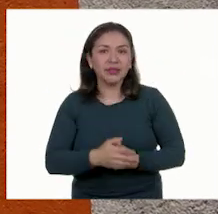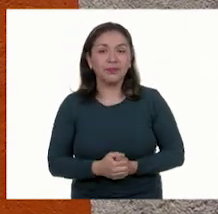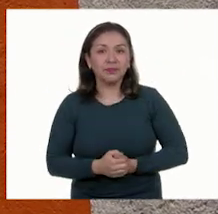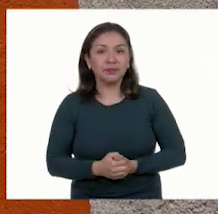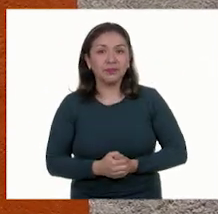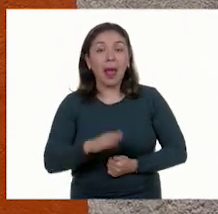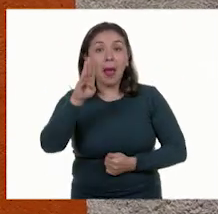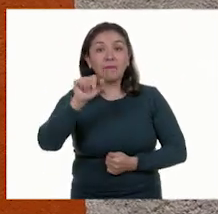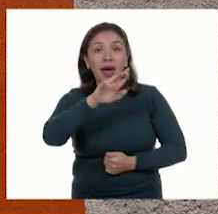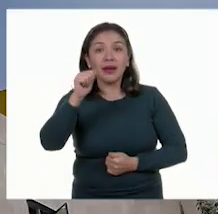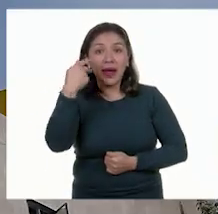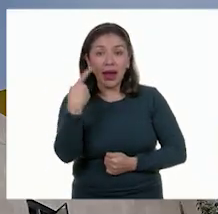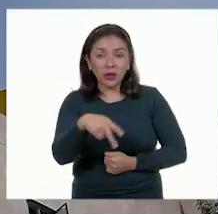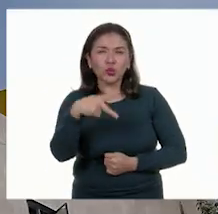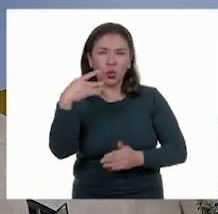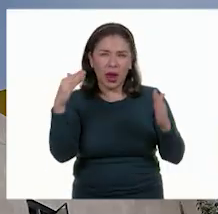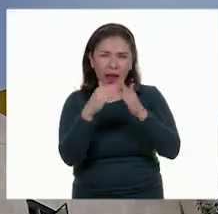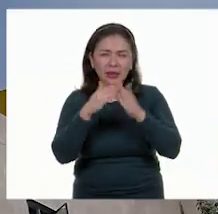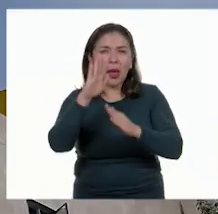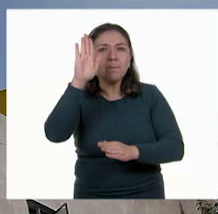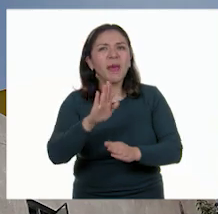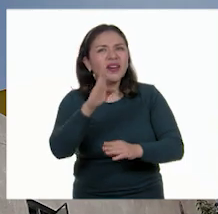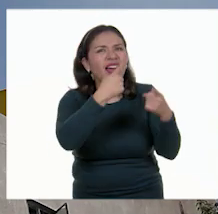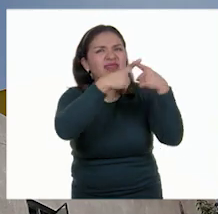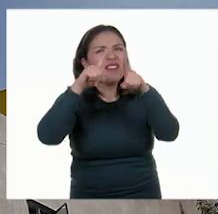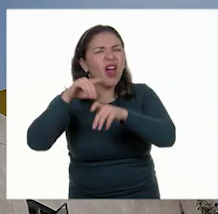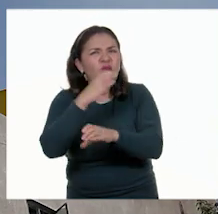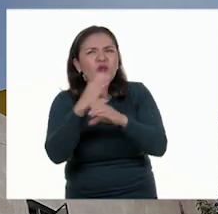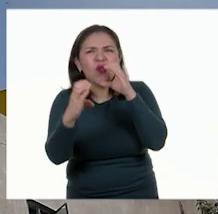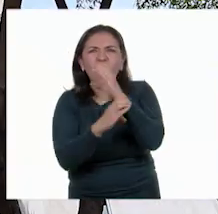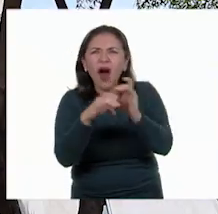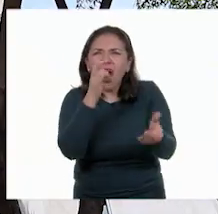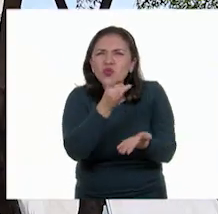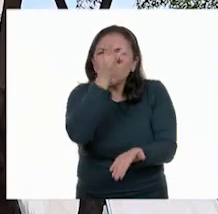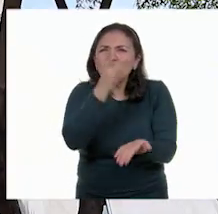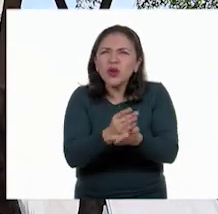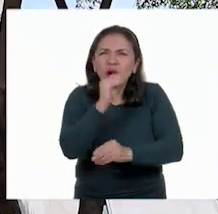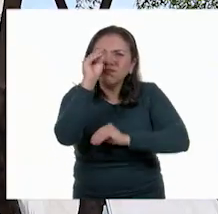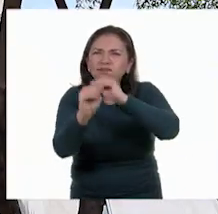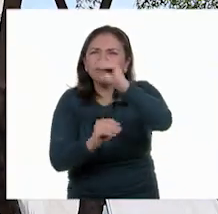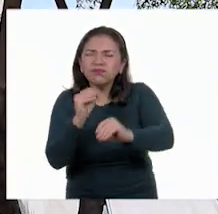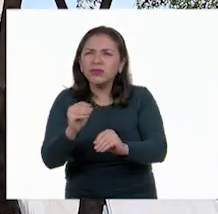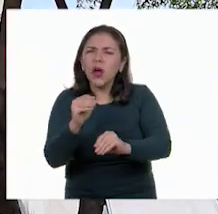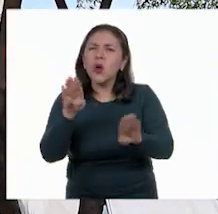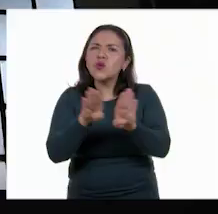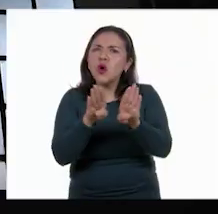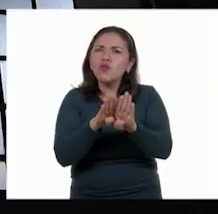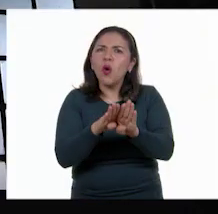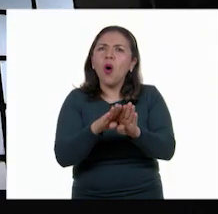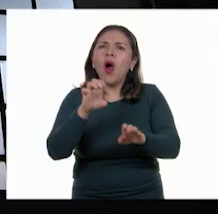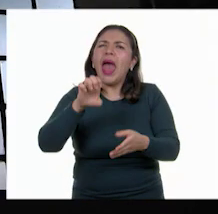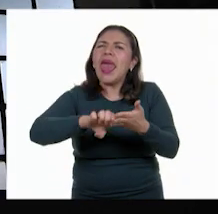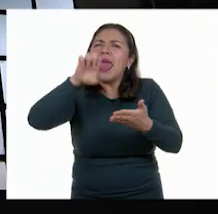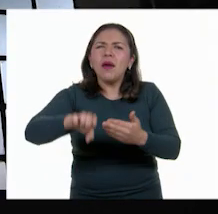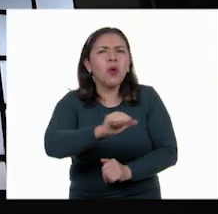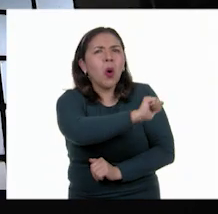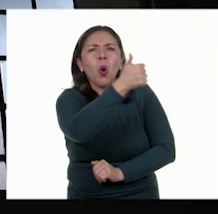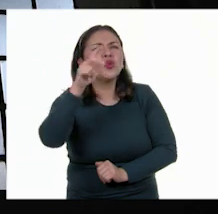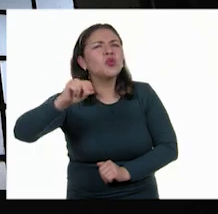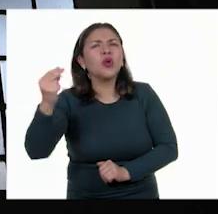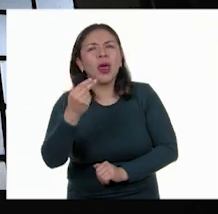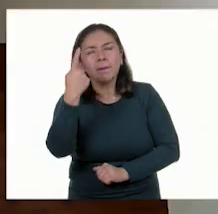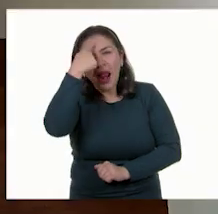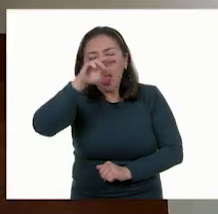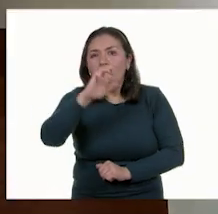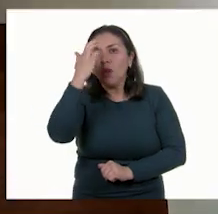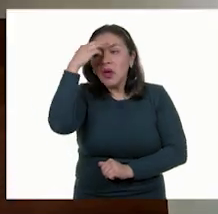Barragán y su casa pareciera una sociedad de elementos únicos que hace innecesaria la recurrencia a otros ejemplos para